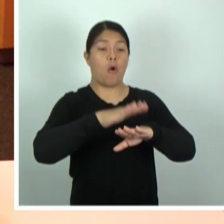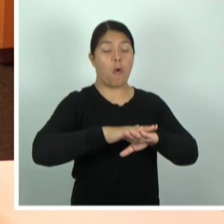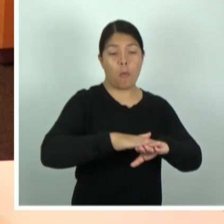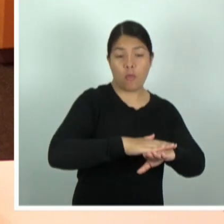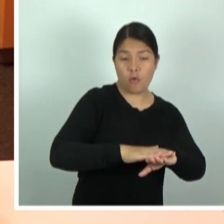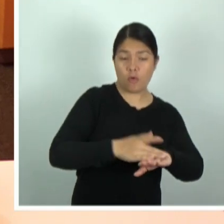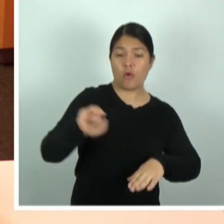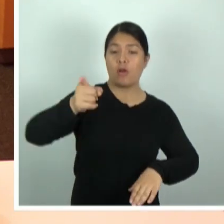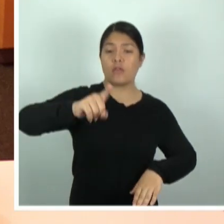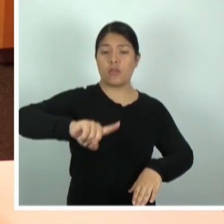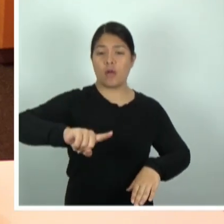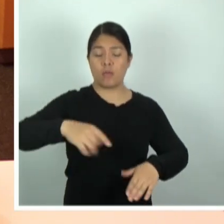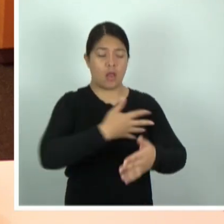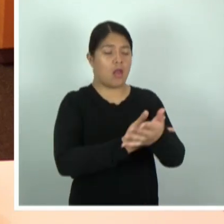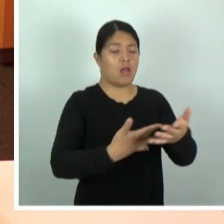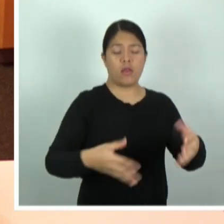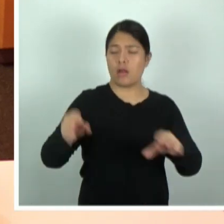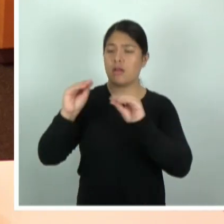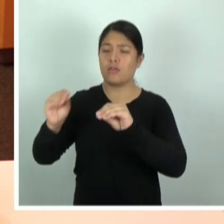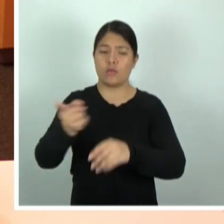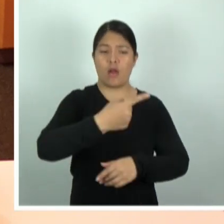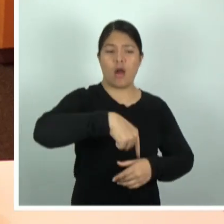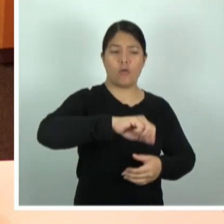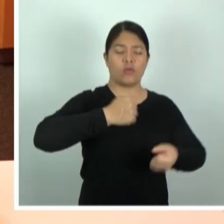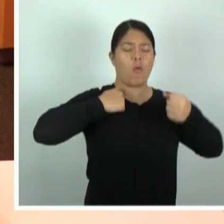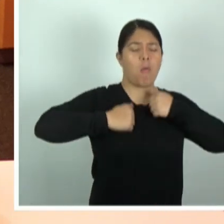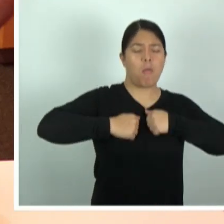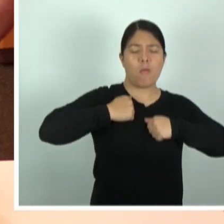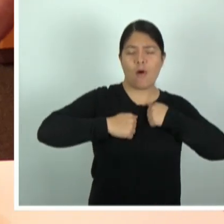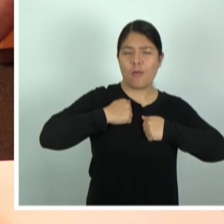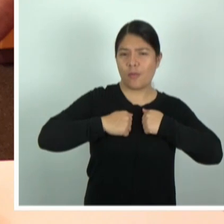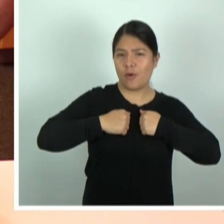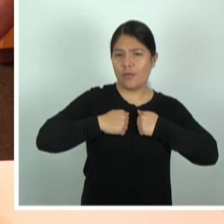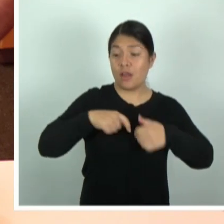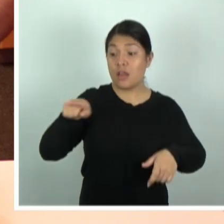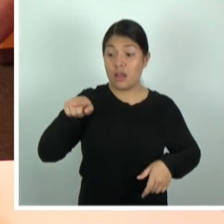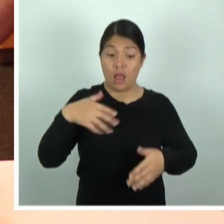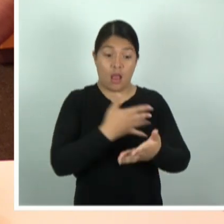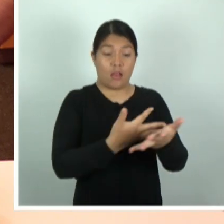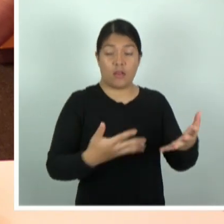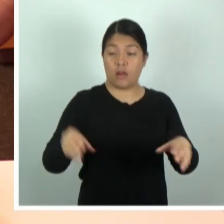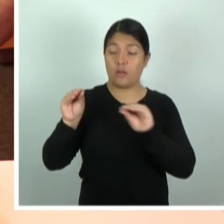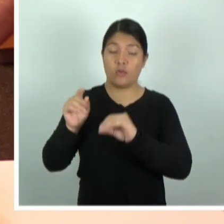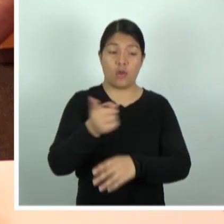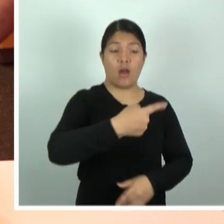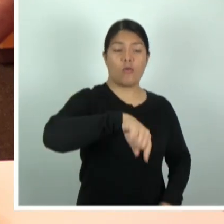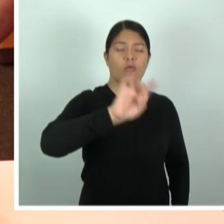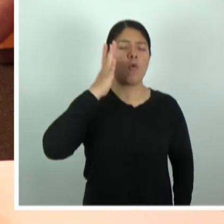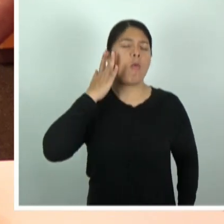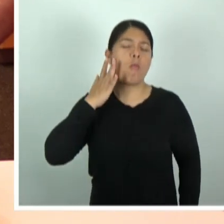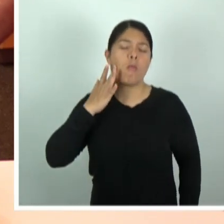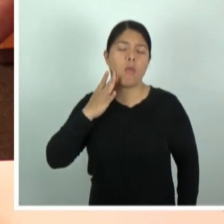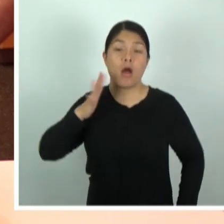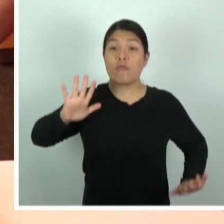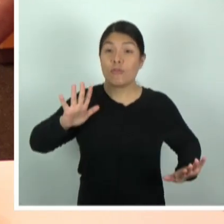lava con su preciosa sangre. Y cuando su sangre nos purifica, entonces en